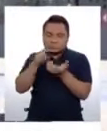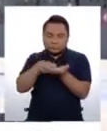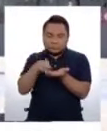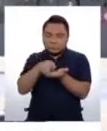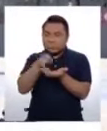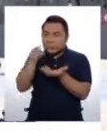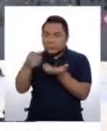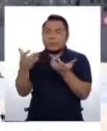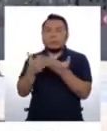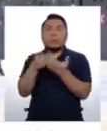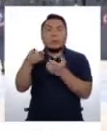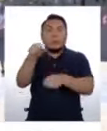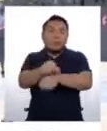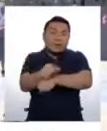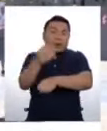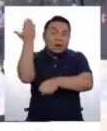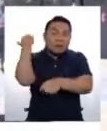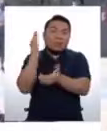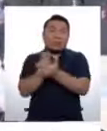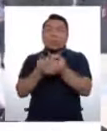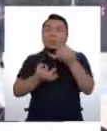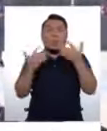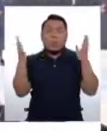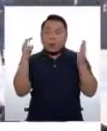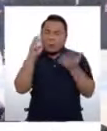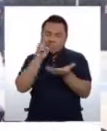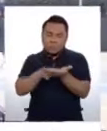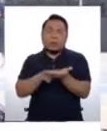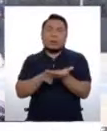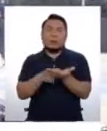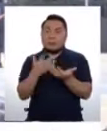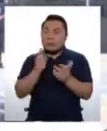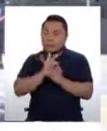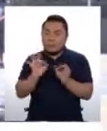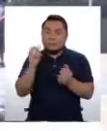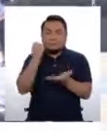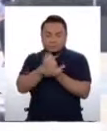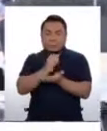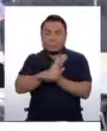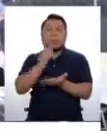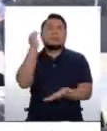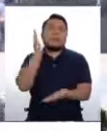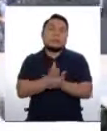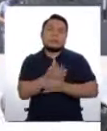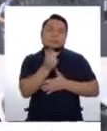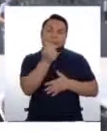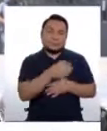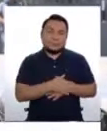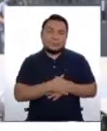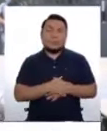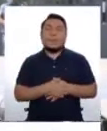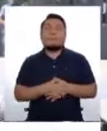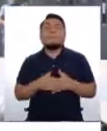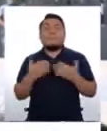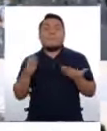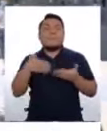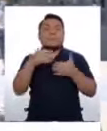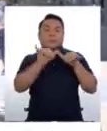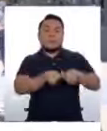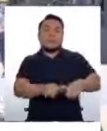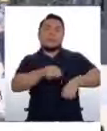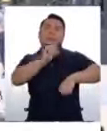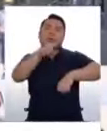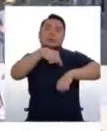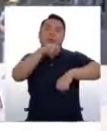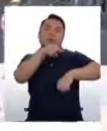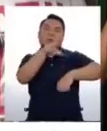de antecedentes o requisitorias. Inmediatamente se les impone la infracción y obviamente salen en libertad. Ya no están